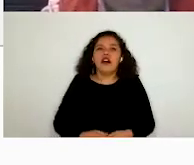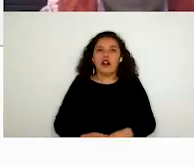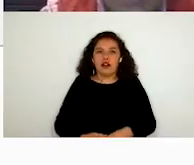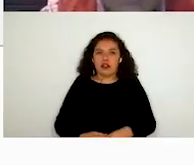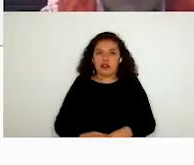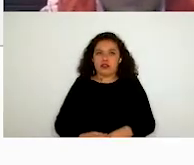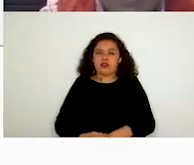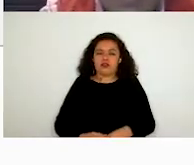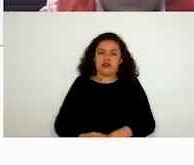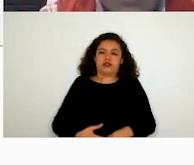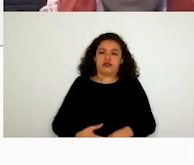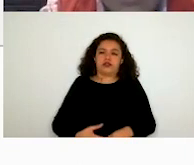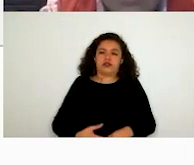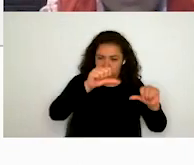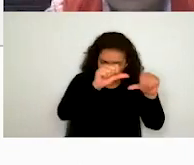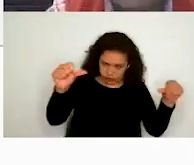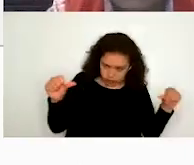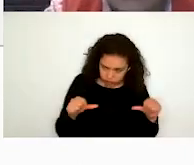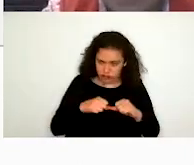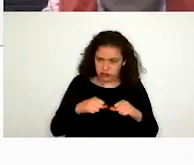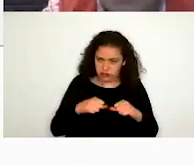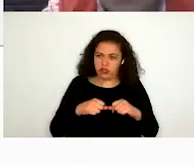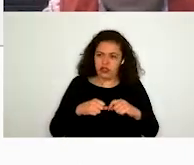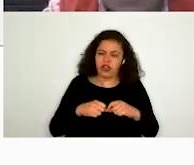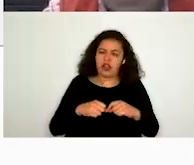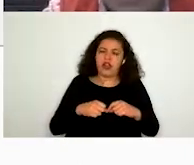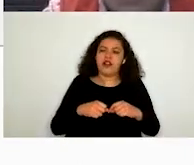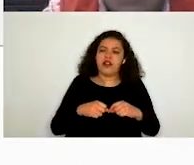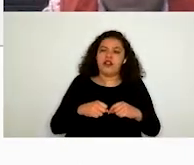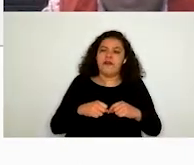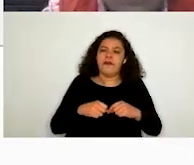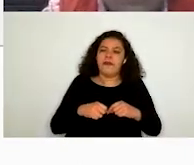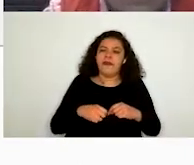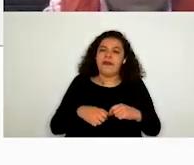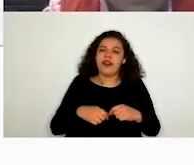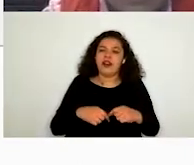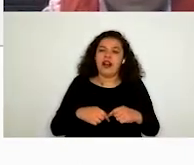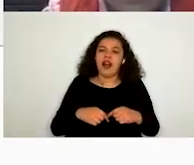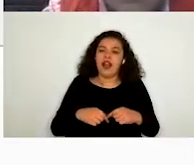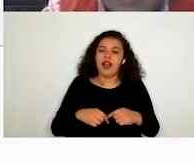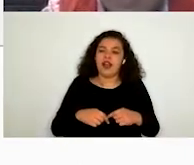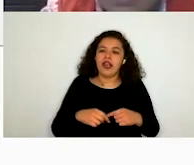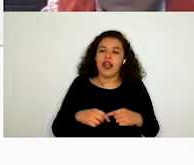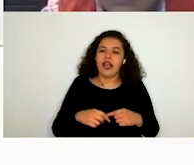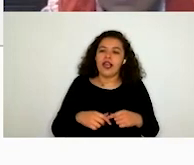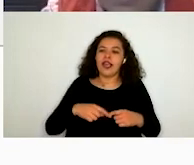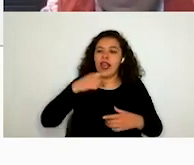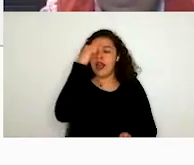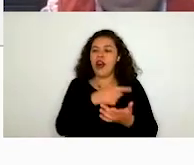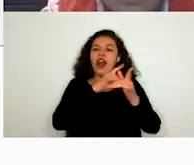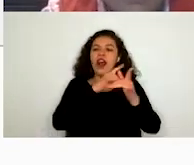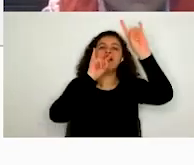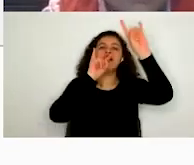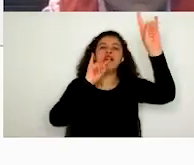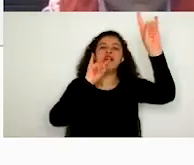nuestras áreas. Y en este croquis vamos a colocar la señalización a